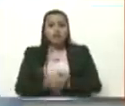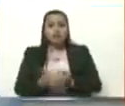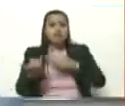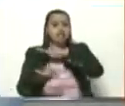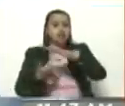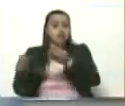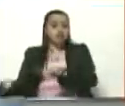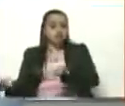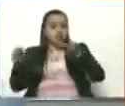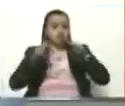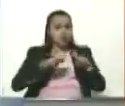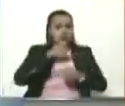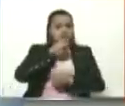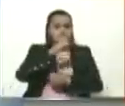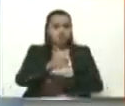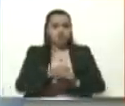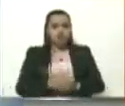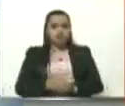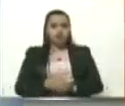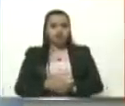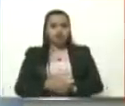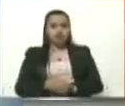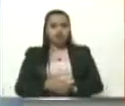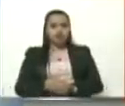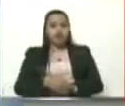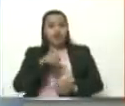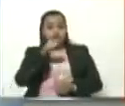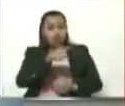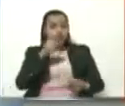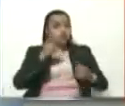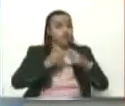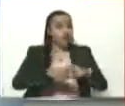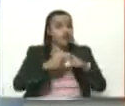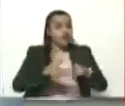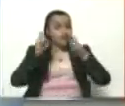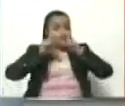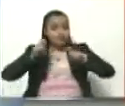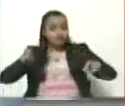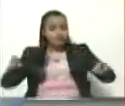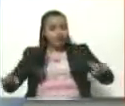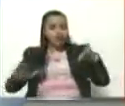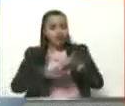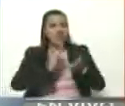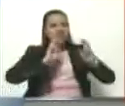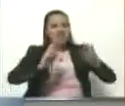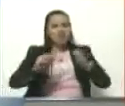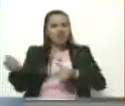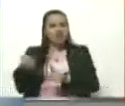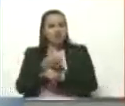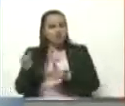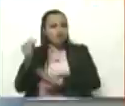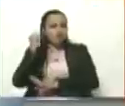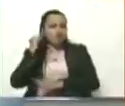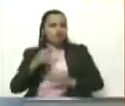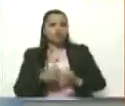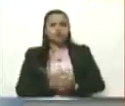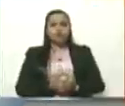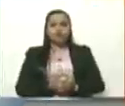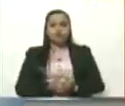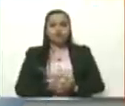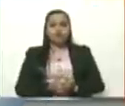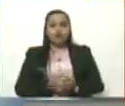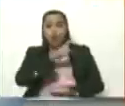la denuncia con este ciclo de talleres de formación en esta materia en total en el año